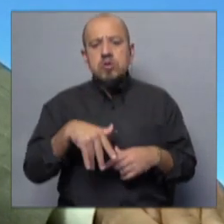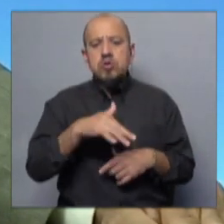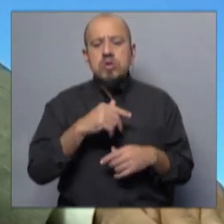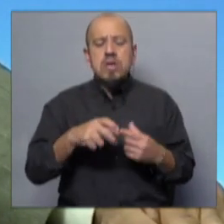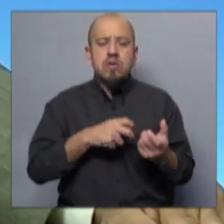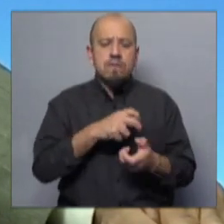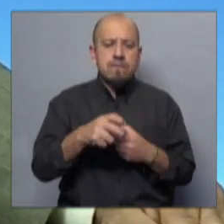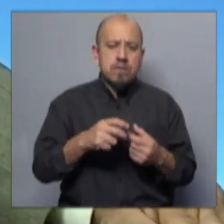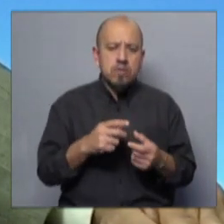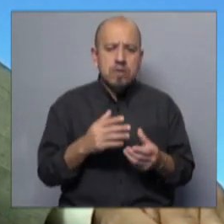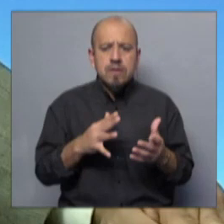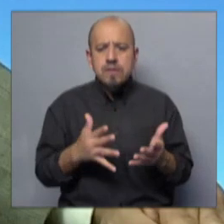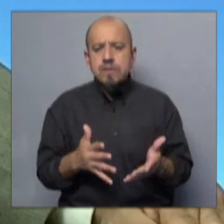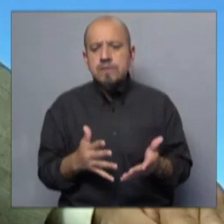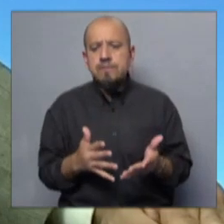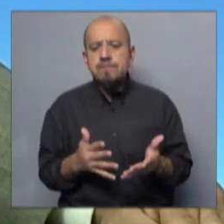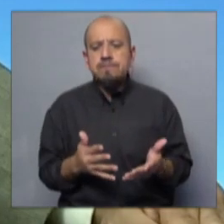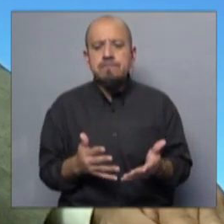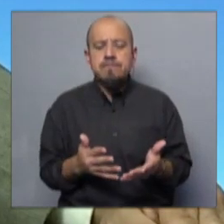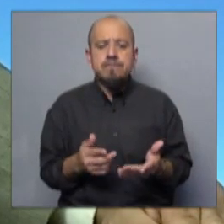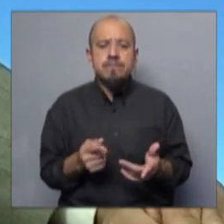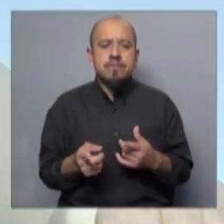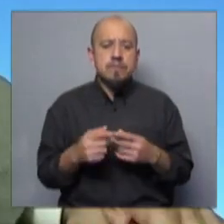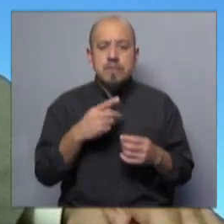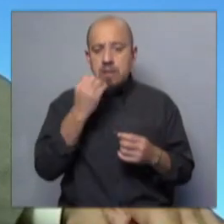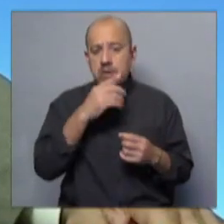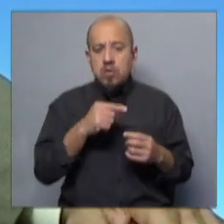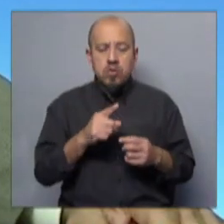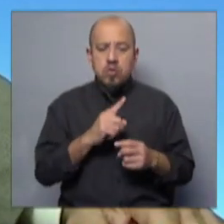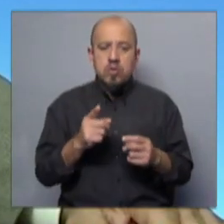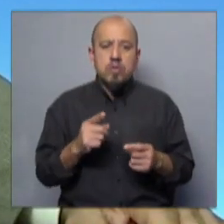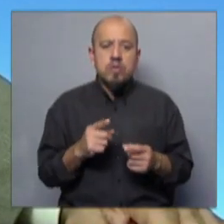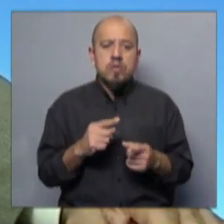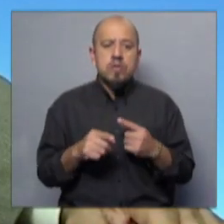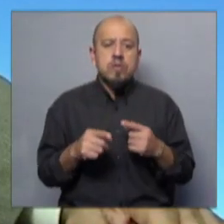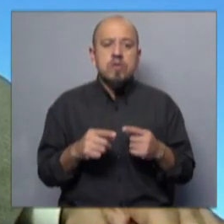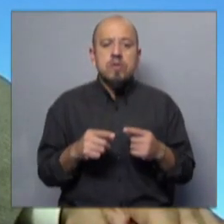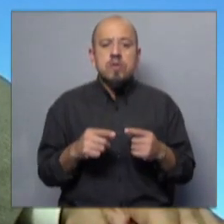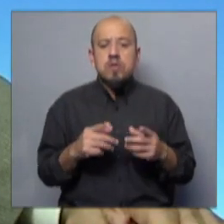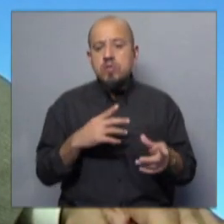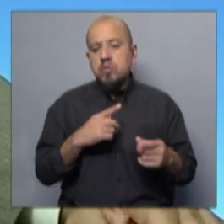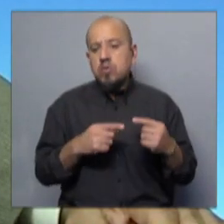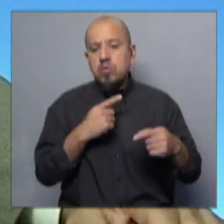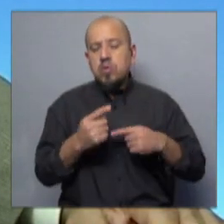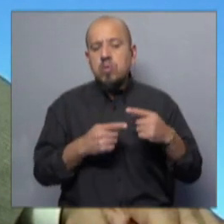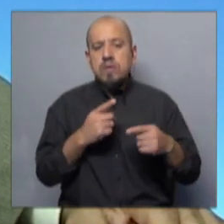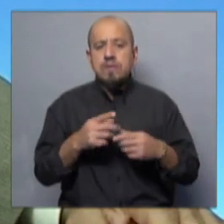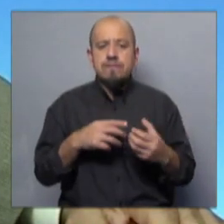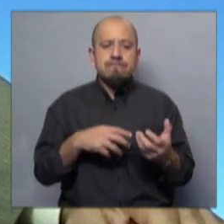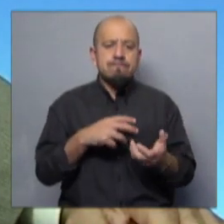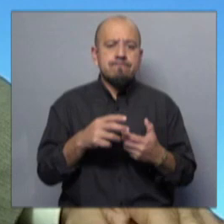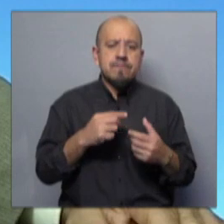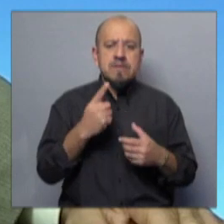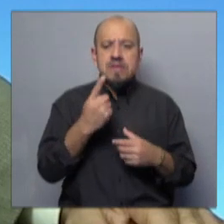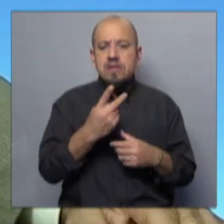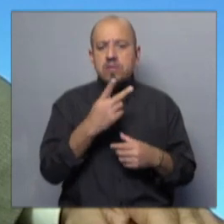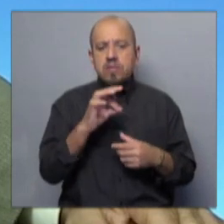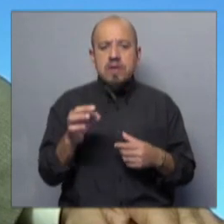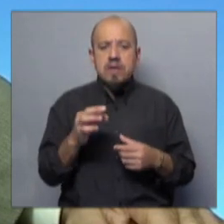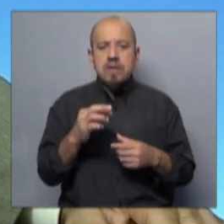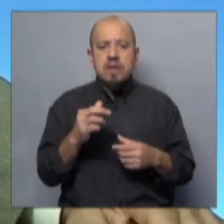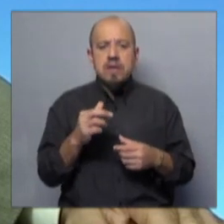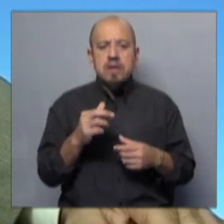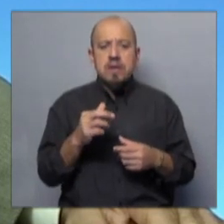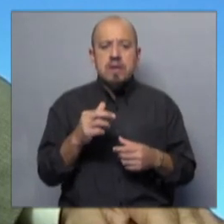que no es el mejor el hacinamiento sigue creciendo crítico más de un 120 por ciento de